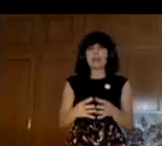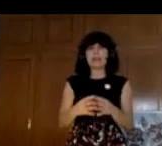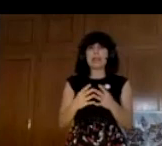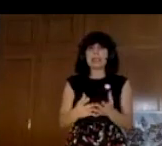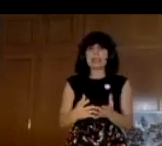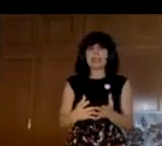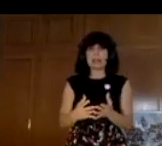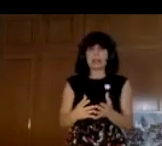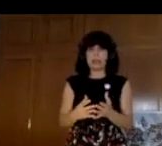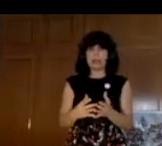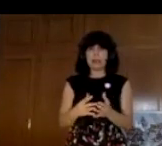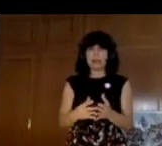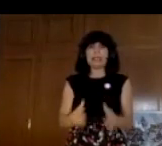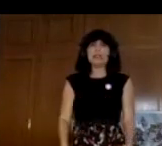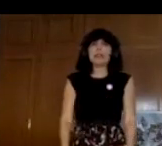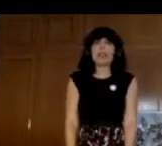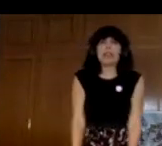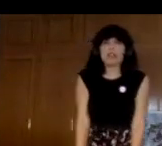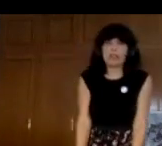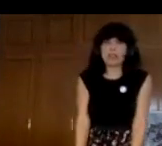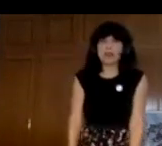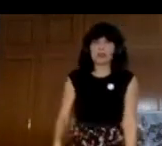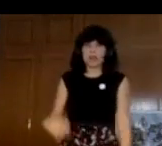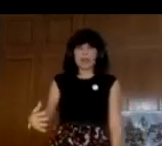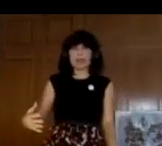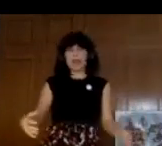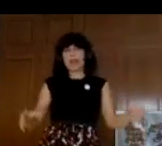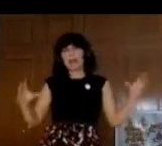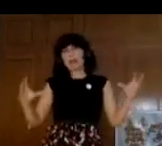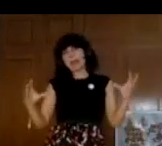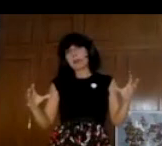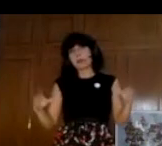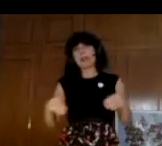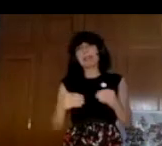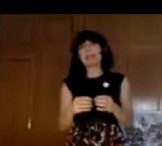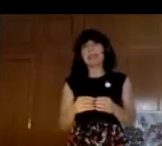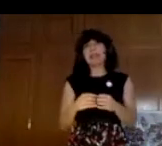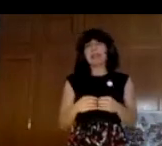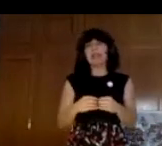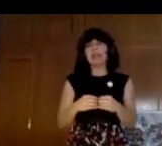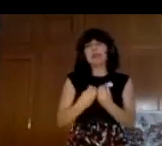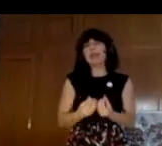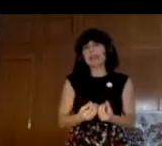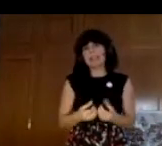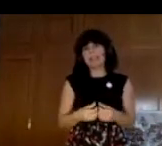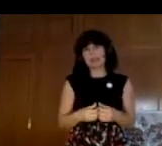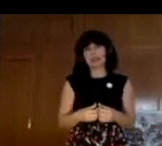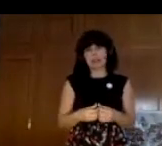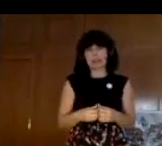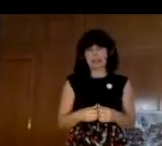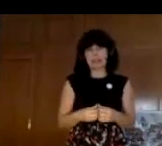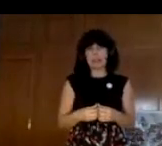le frustra y le entristece, ¿vale? Y eso va a tener unos efectos brutales a la hora después de analizar cómo la gente recibe